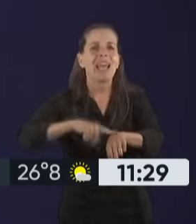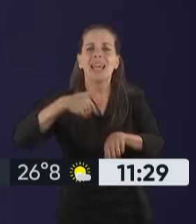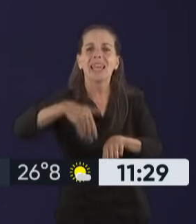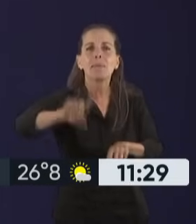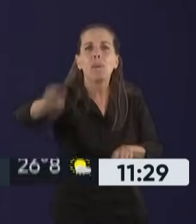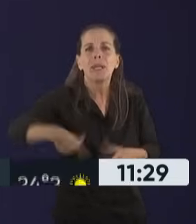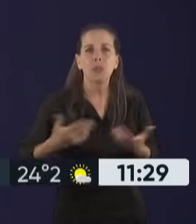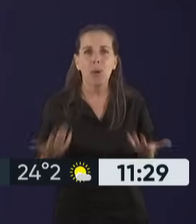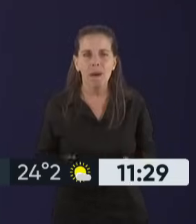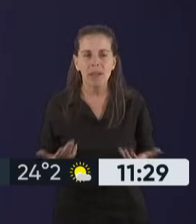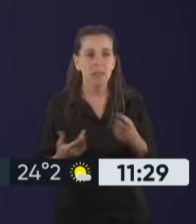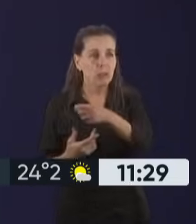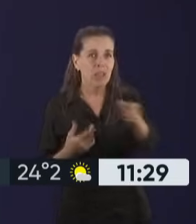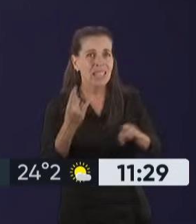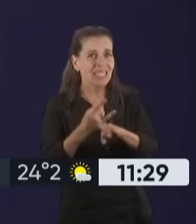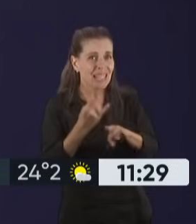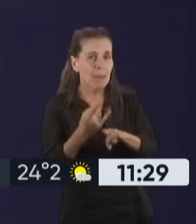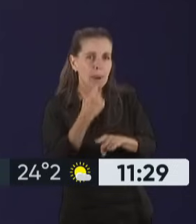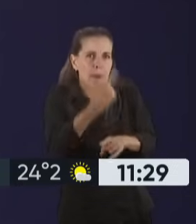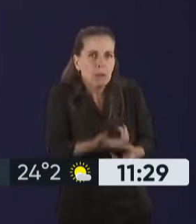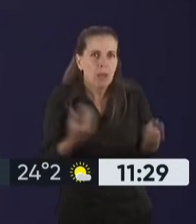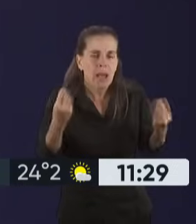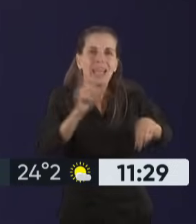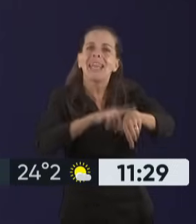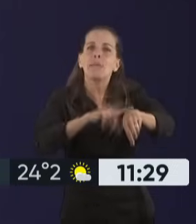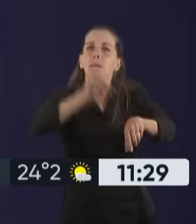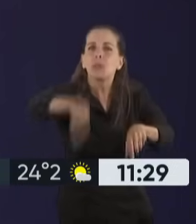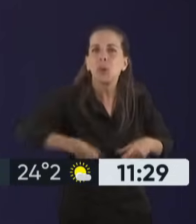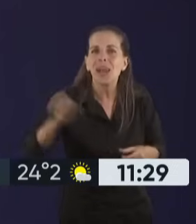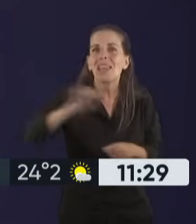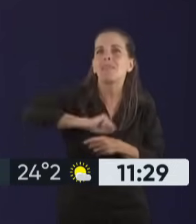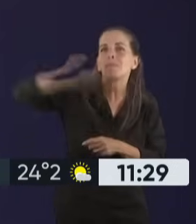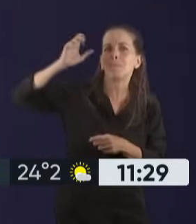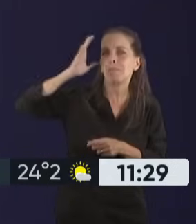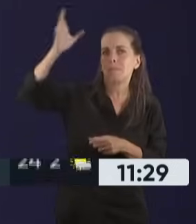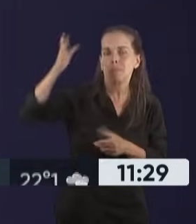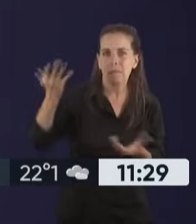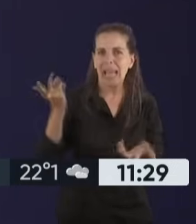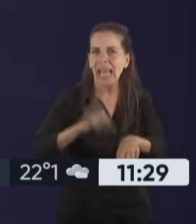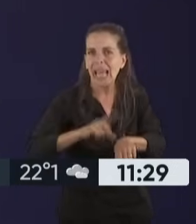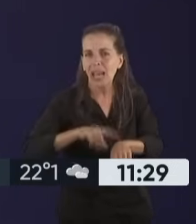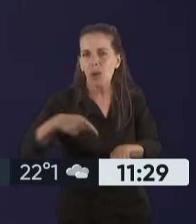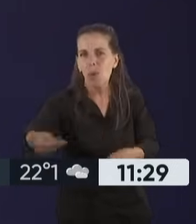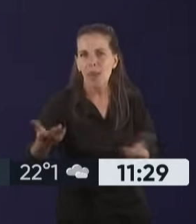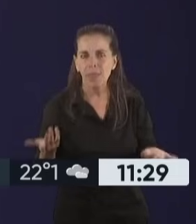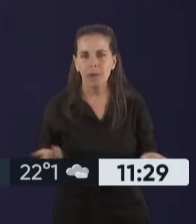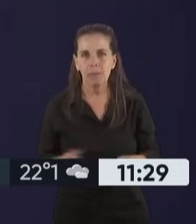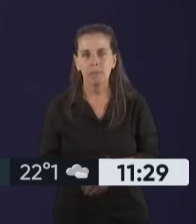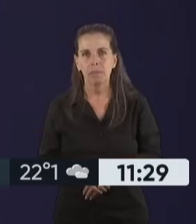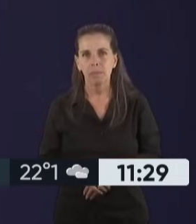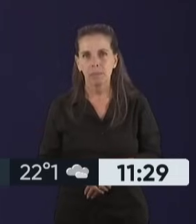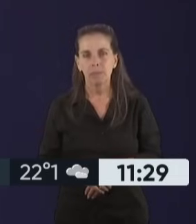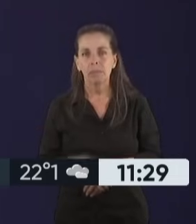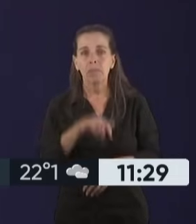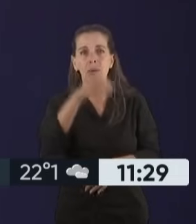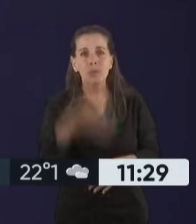ustedes preguntaban, ¿cuándo viene la hiperinflación? ¿Cuándo nos vamos a topar con la hiperinflación? ¿Qué pregunta